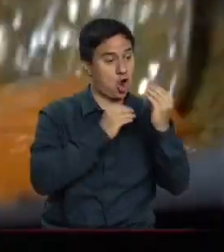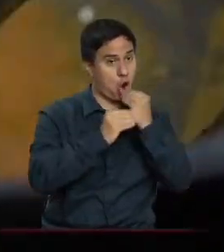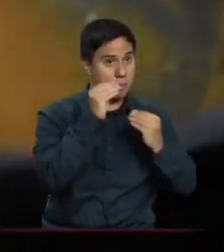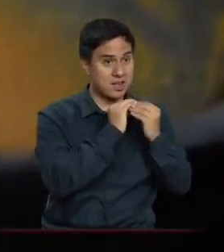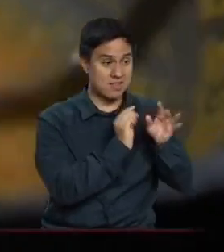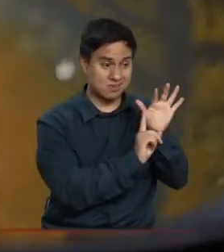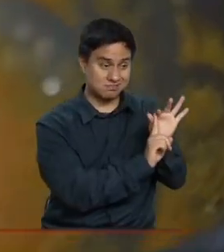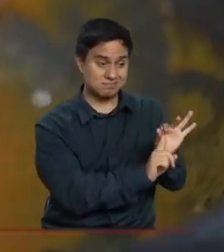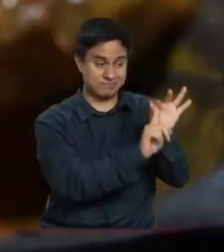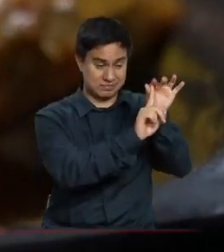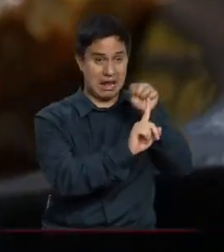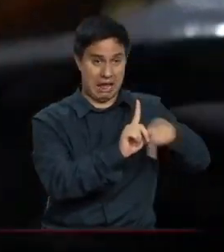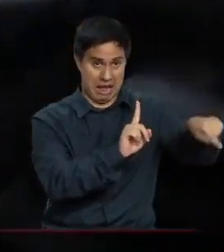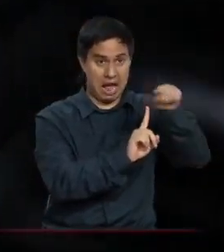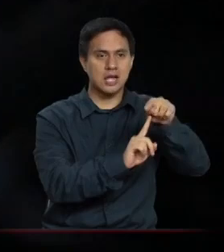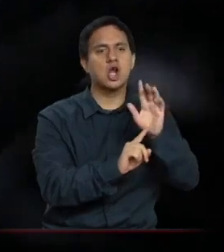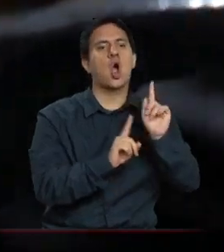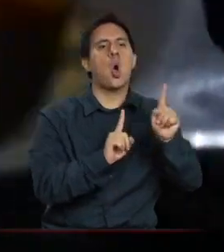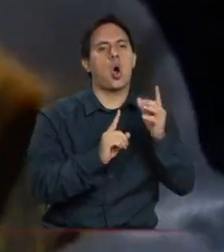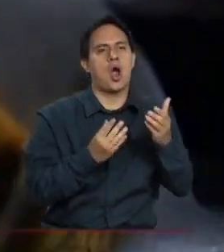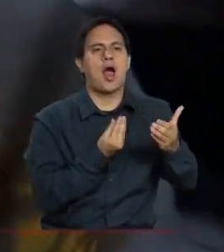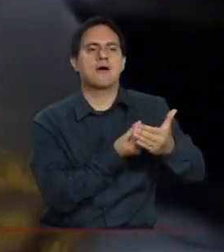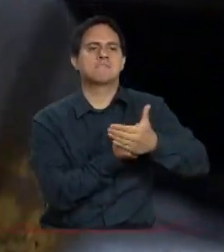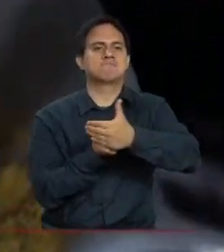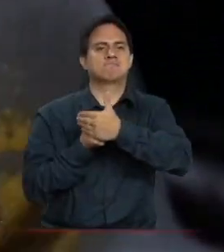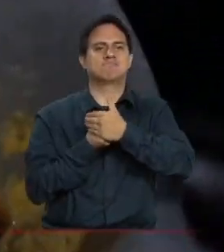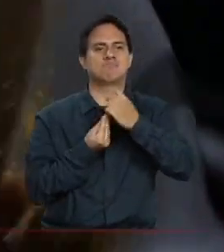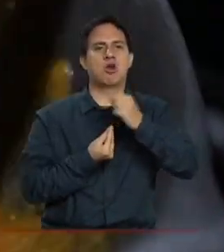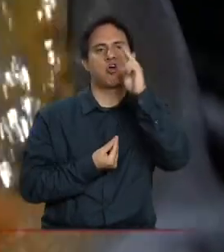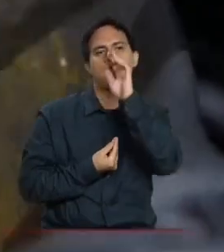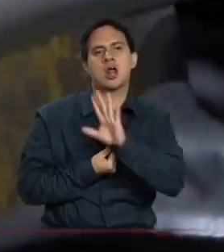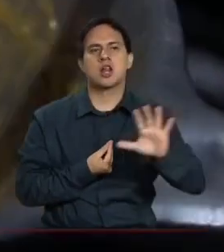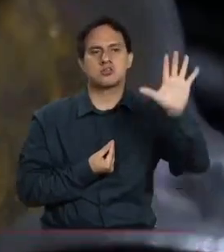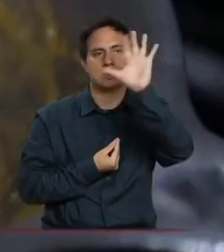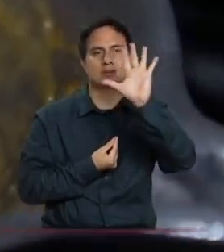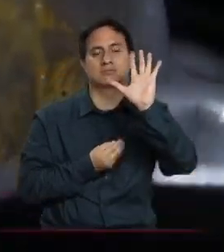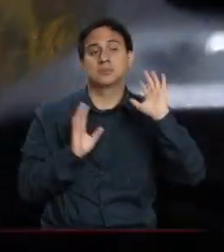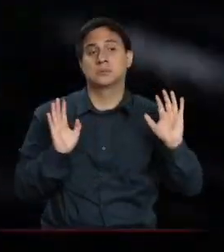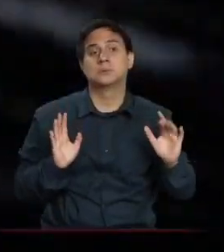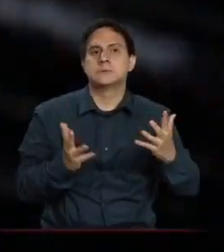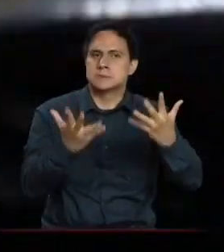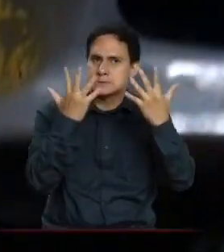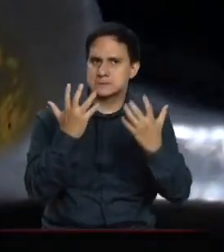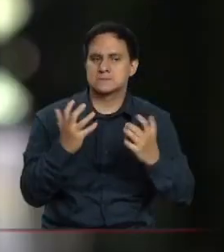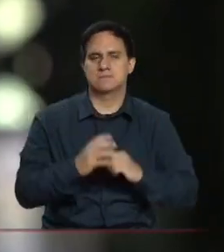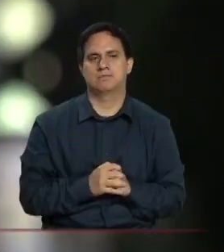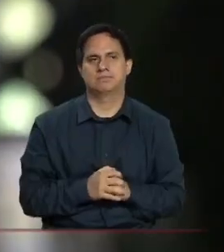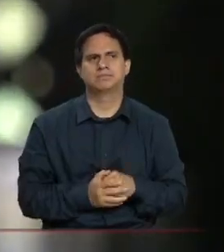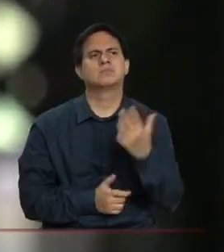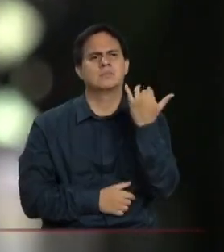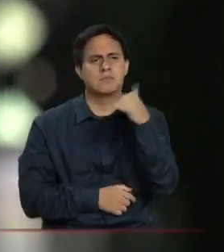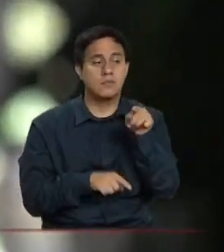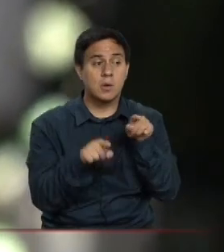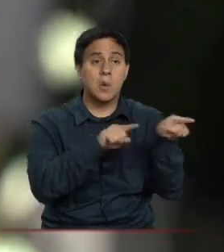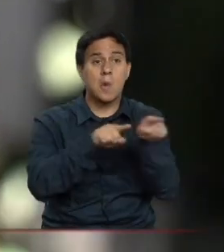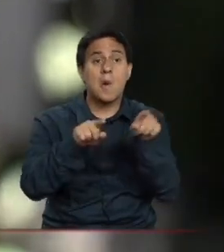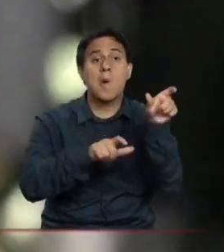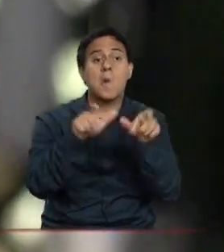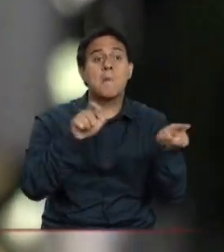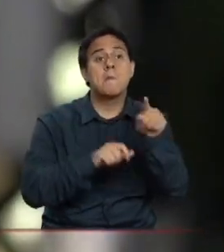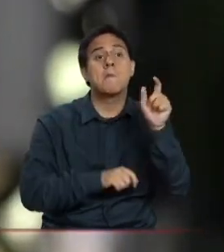posteriormente patrimonio inmaterial de la humanidad hemos visto por ahí muchas cocineras tradicionales cocineras